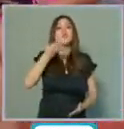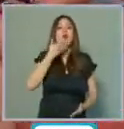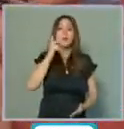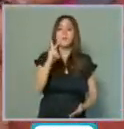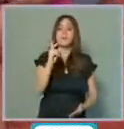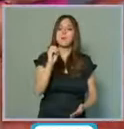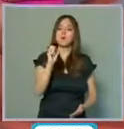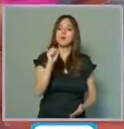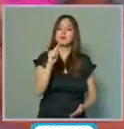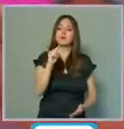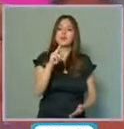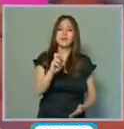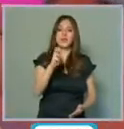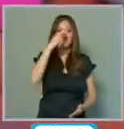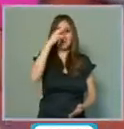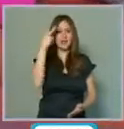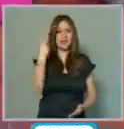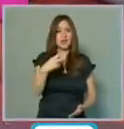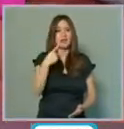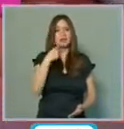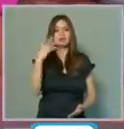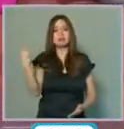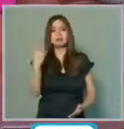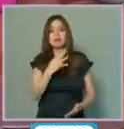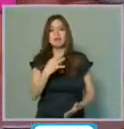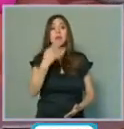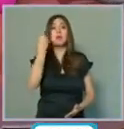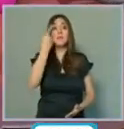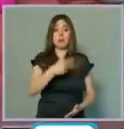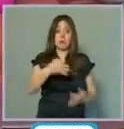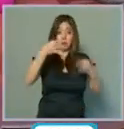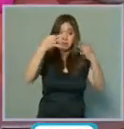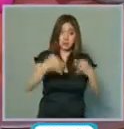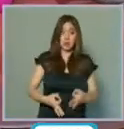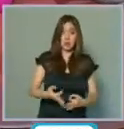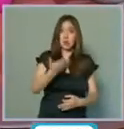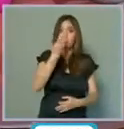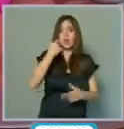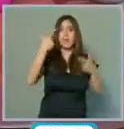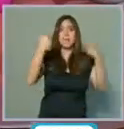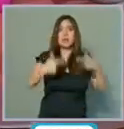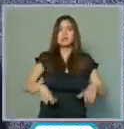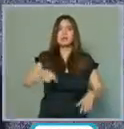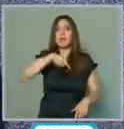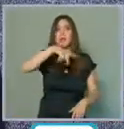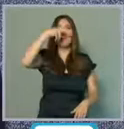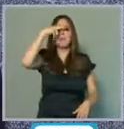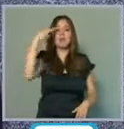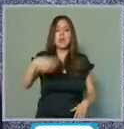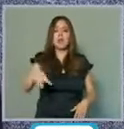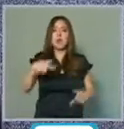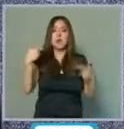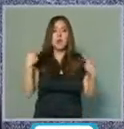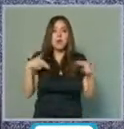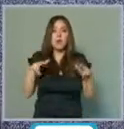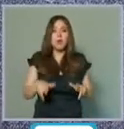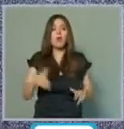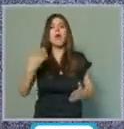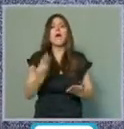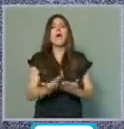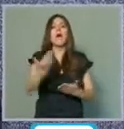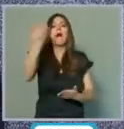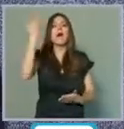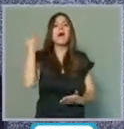son deliciosos, Sí. pero no hay pasteles mexicanos, ¿no? Los No lo pasteles había pensado, mexicanos claro. se llamaban, la